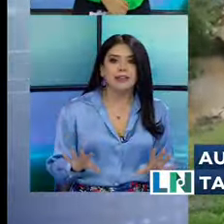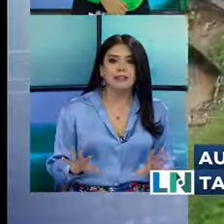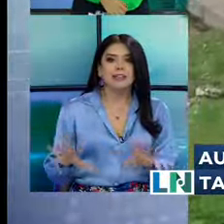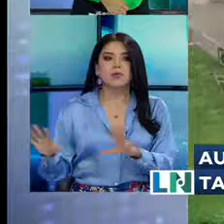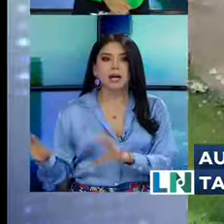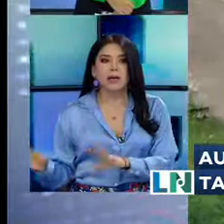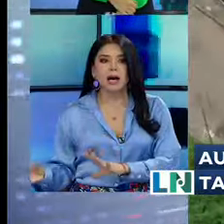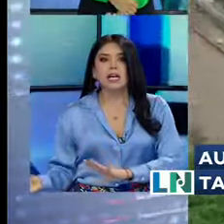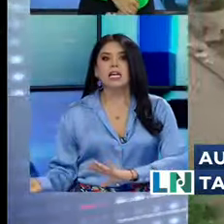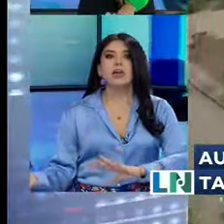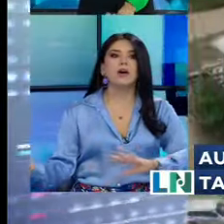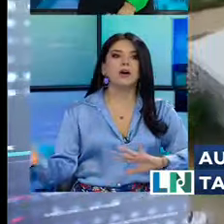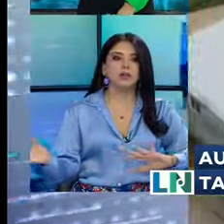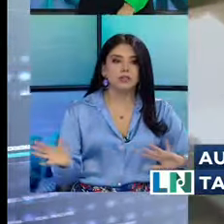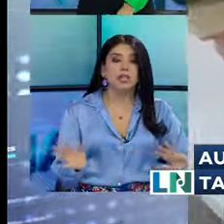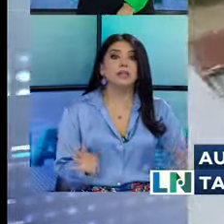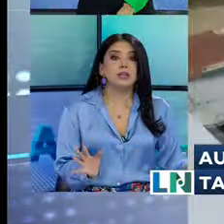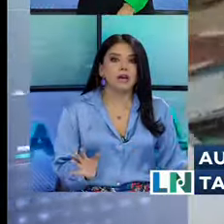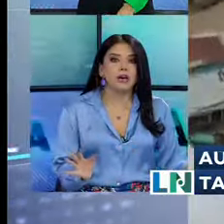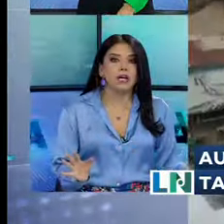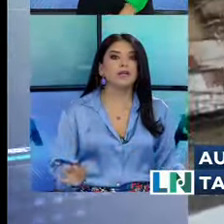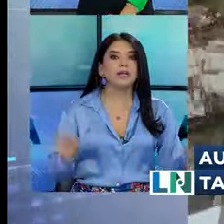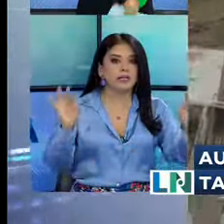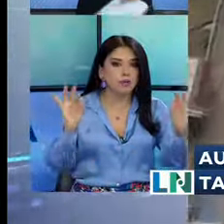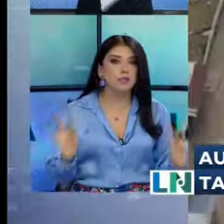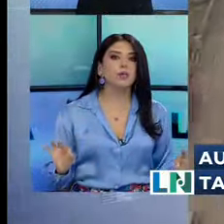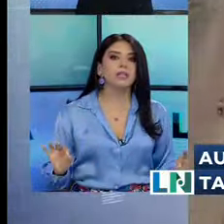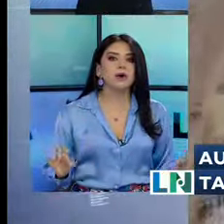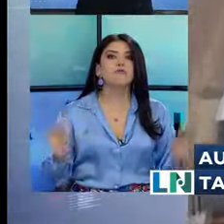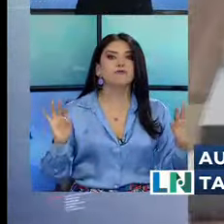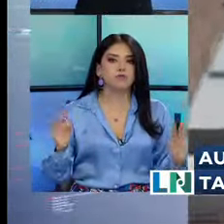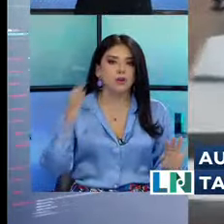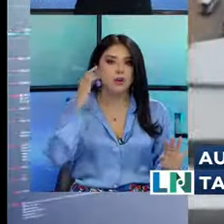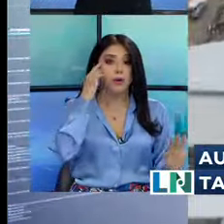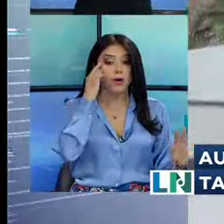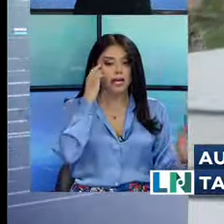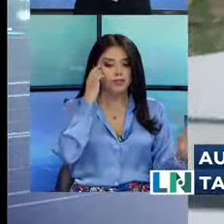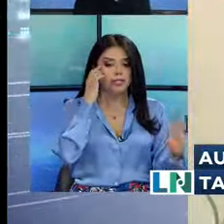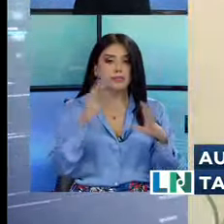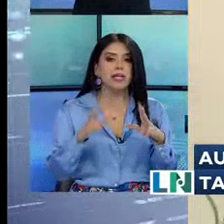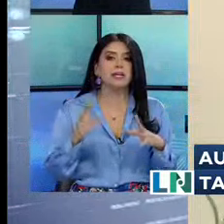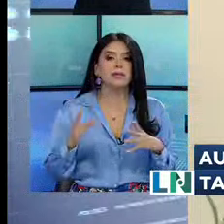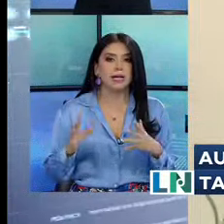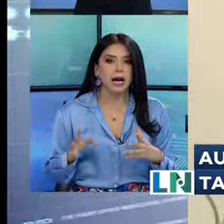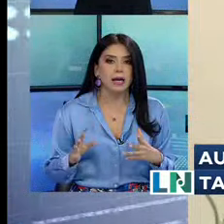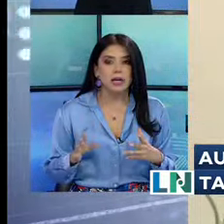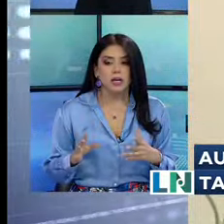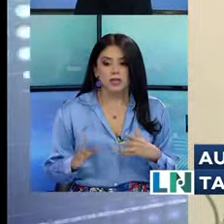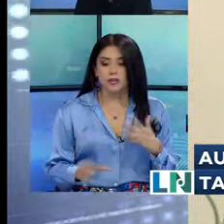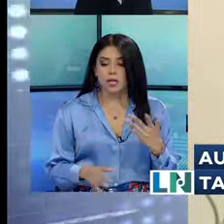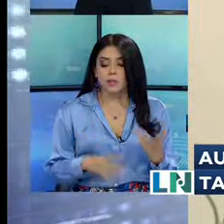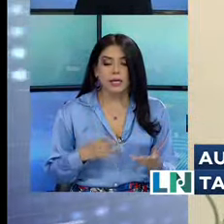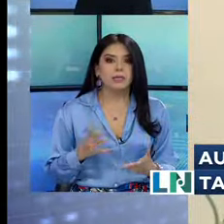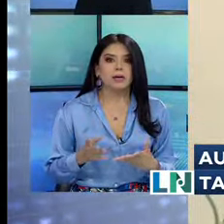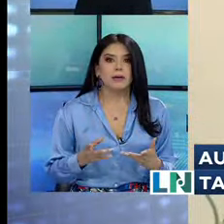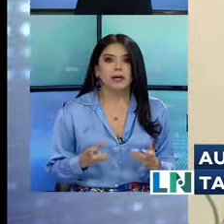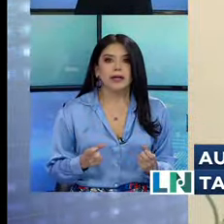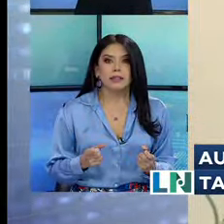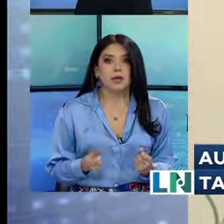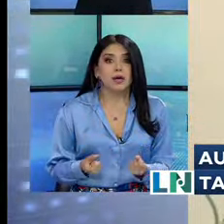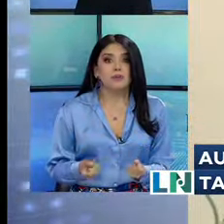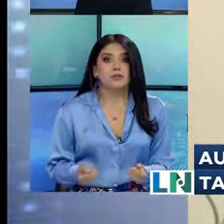se inundaba. Allá y sí luego funcionó. Terminó eso porque hicieron un buen trabajo, funcionó. Pero eso se debería replicar. Yo sé pues que de todas